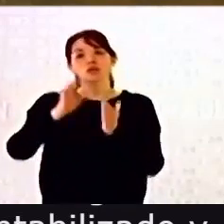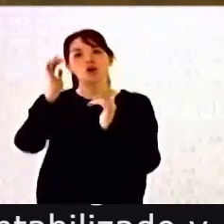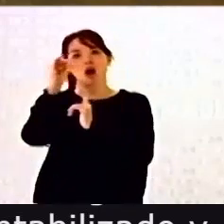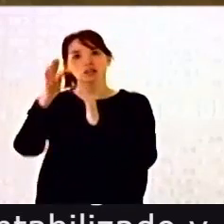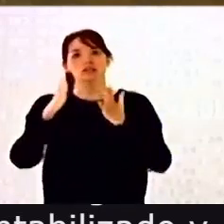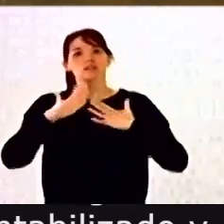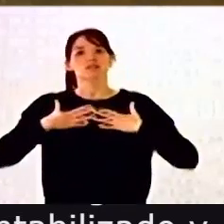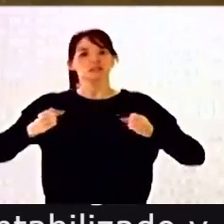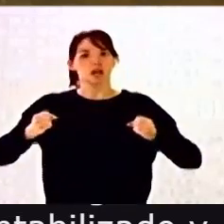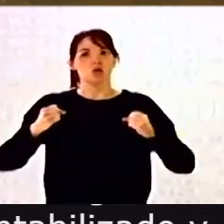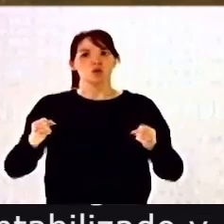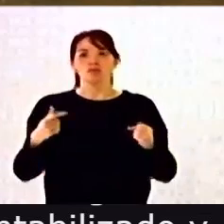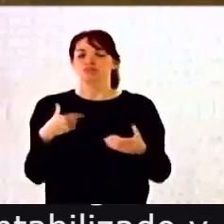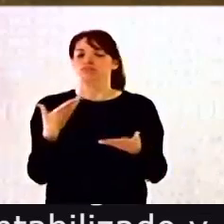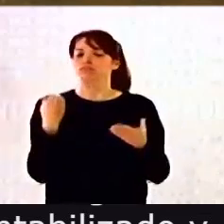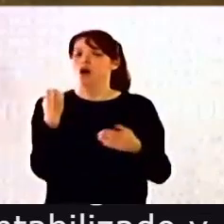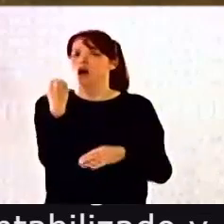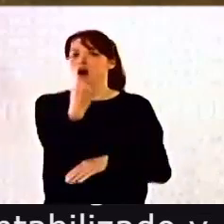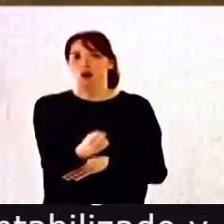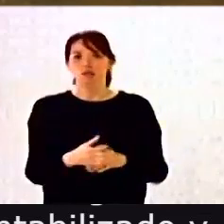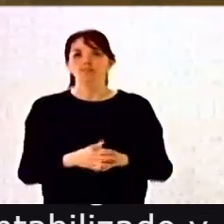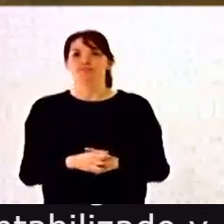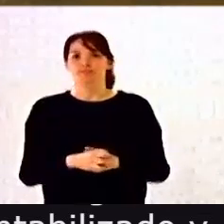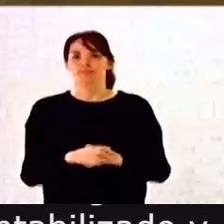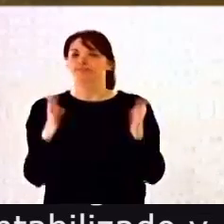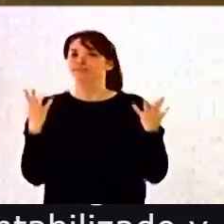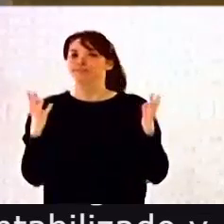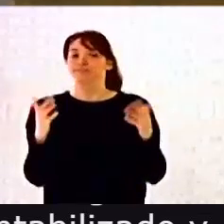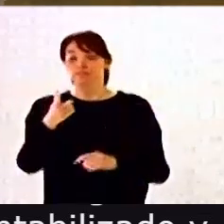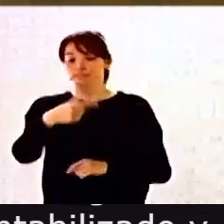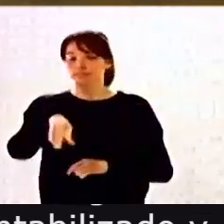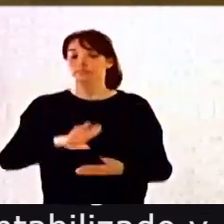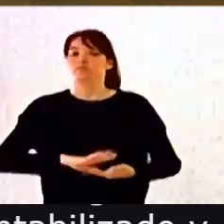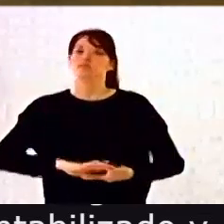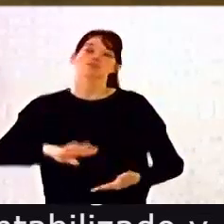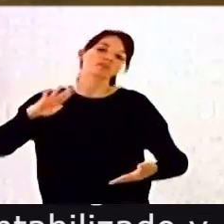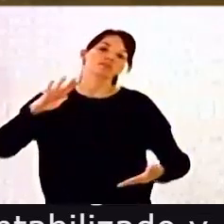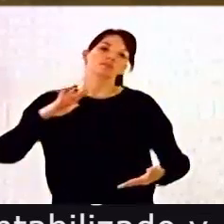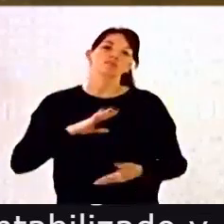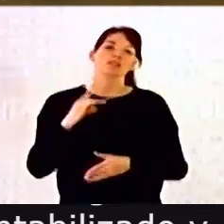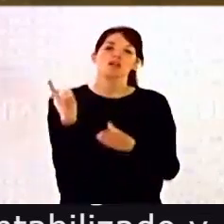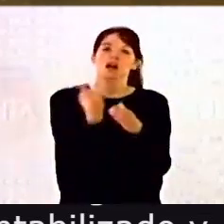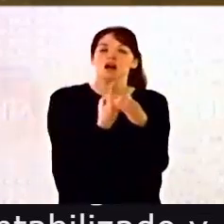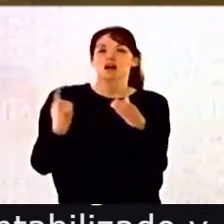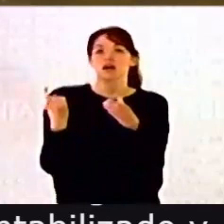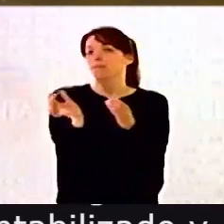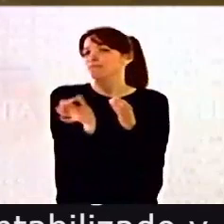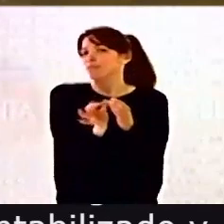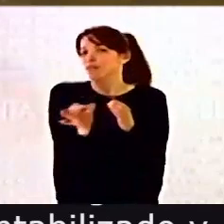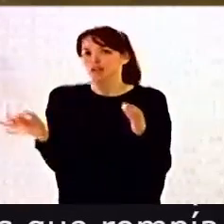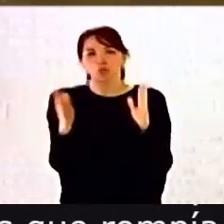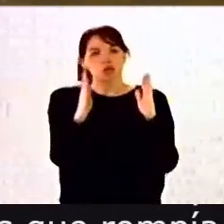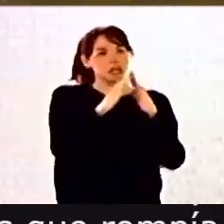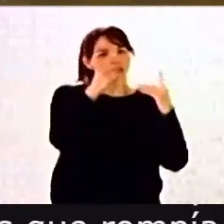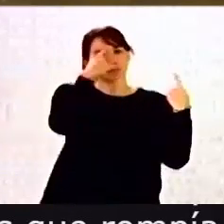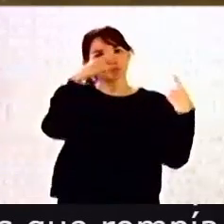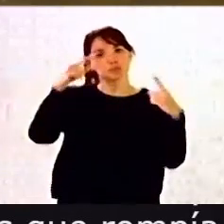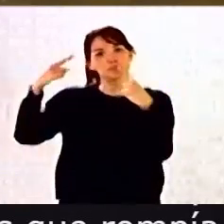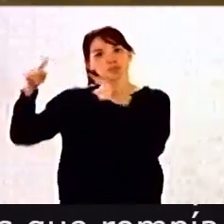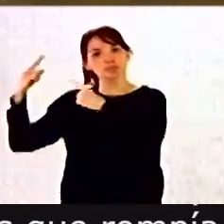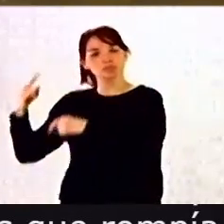sigo rompiendo. Han sido capaces de hacer un perfecto aislamiento domiciliario y han sido